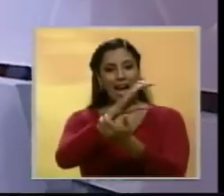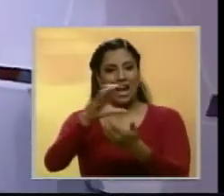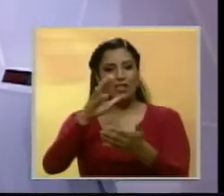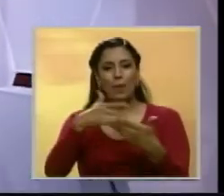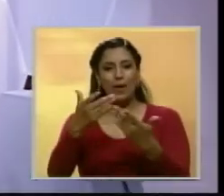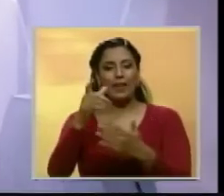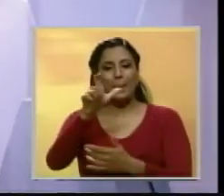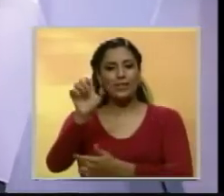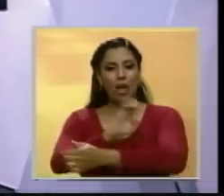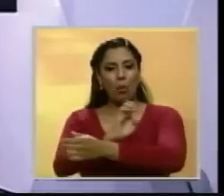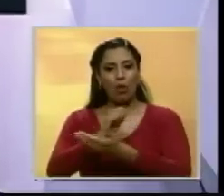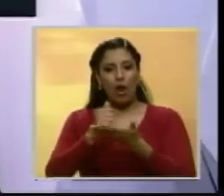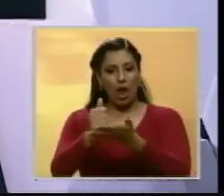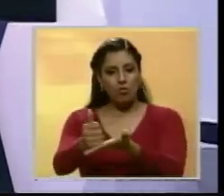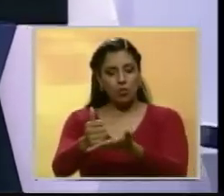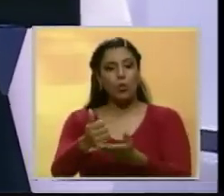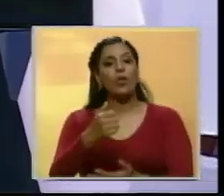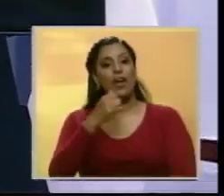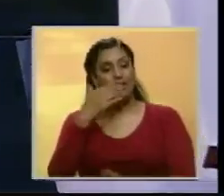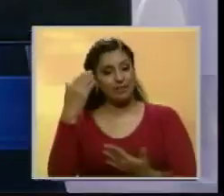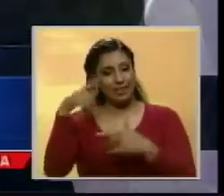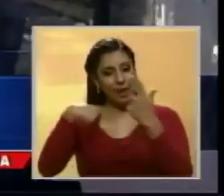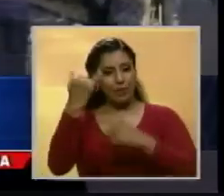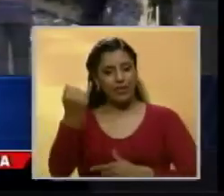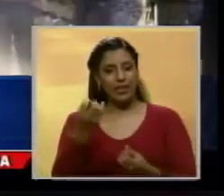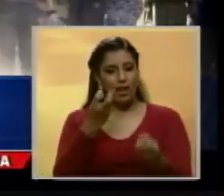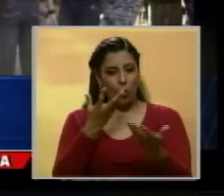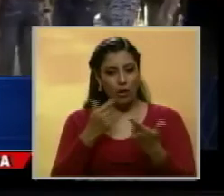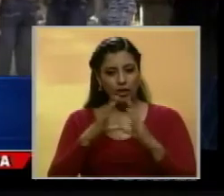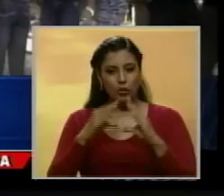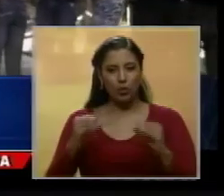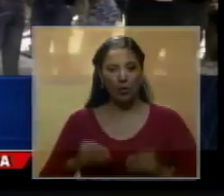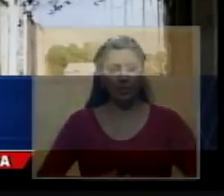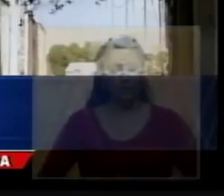los ecuatorianos. Los detalles con Federica Guzmán.